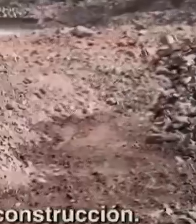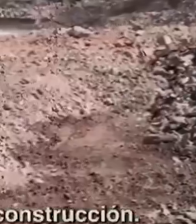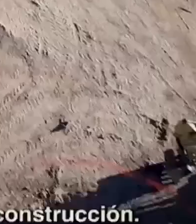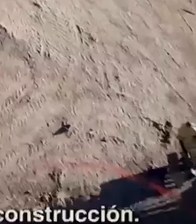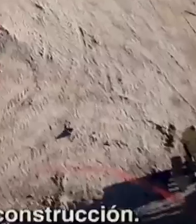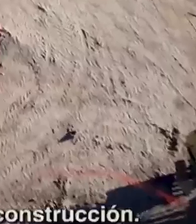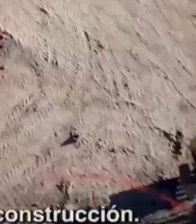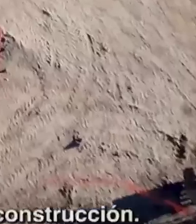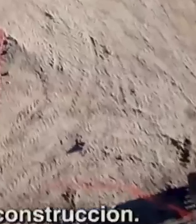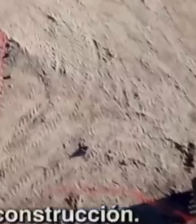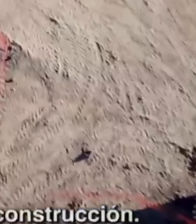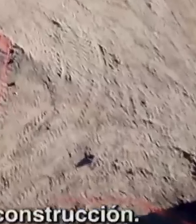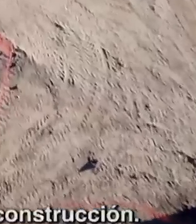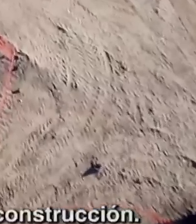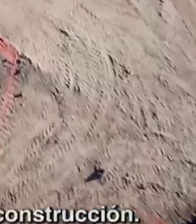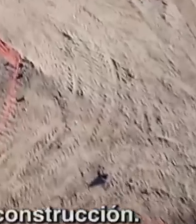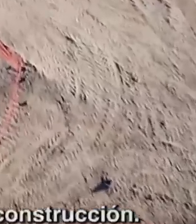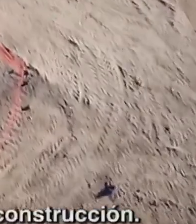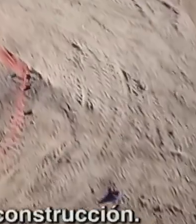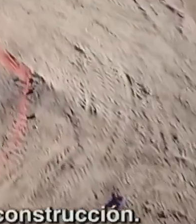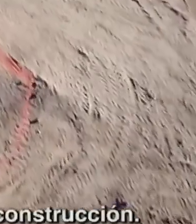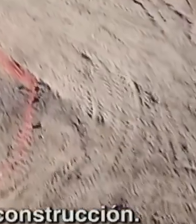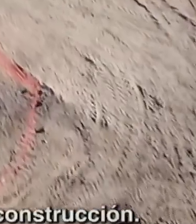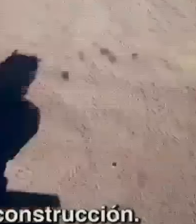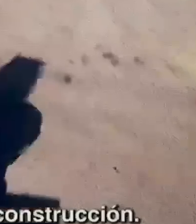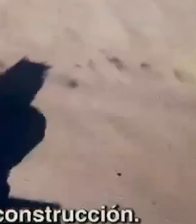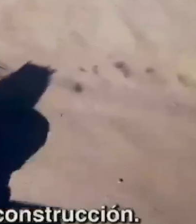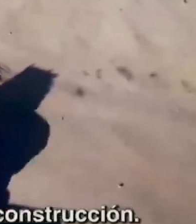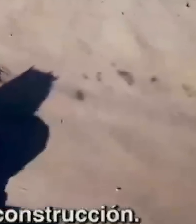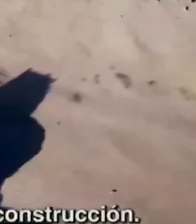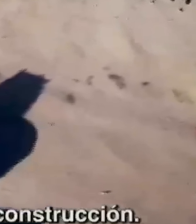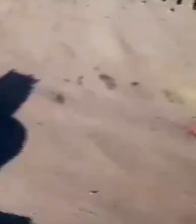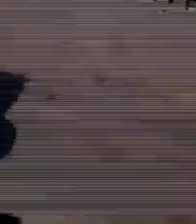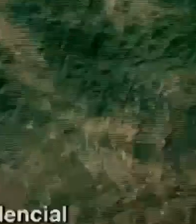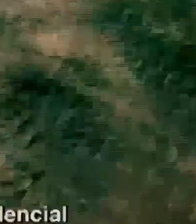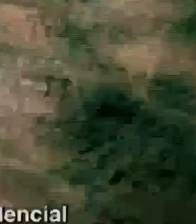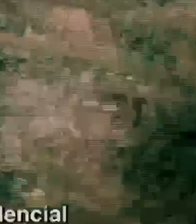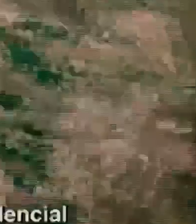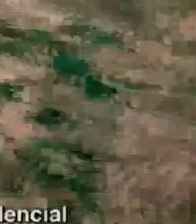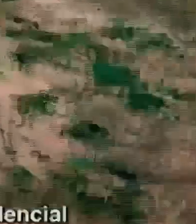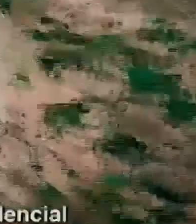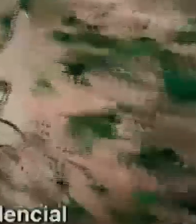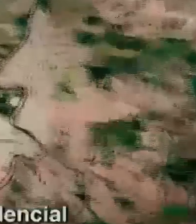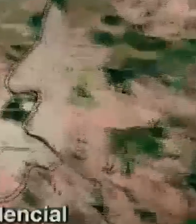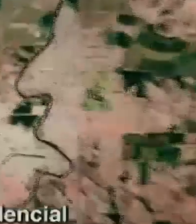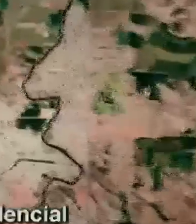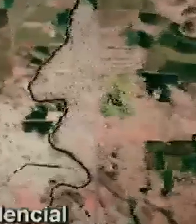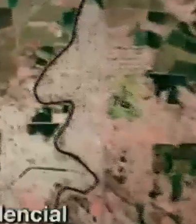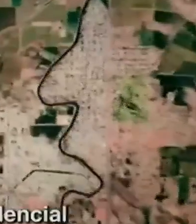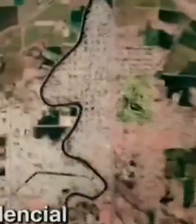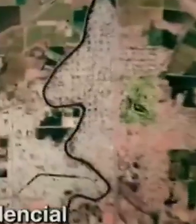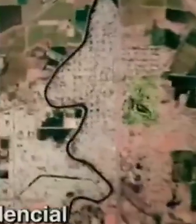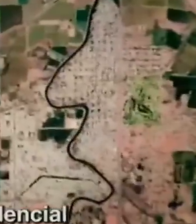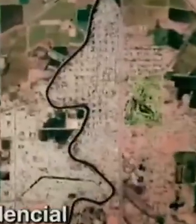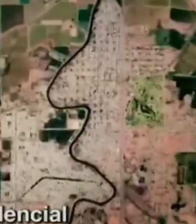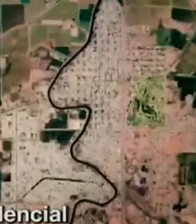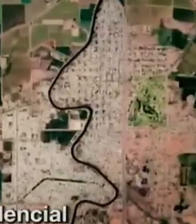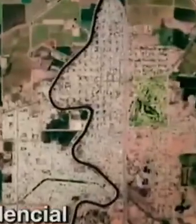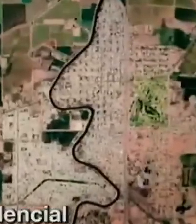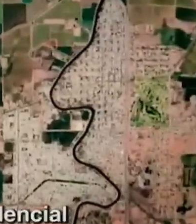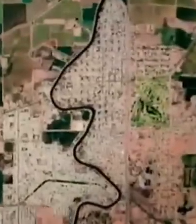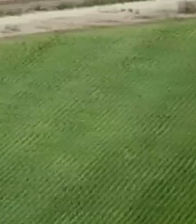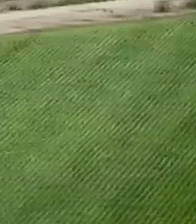la fecha, se han generado más de 360 empleos en su construcción. En septiembre de 2021 se creó por